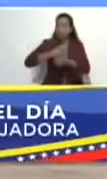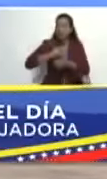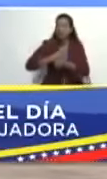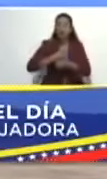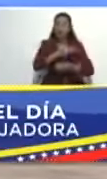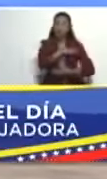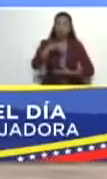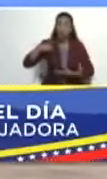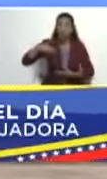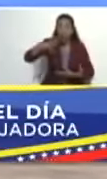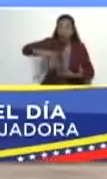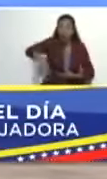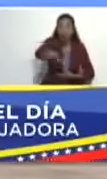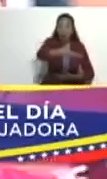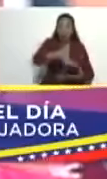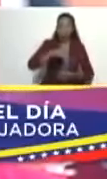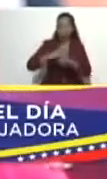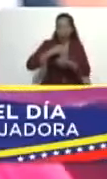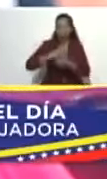Nosotros